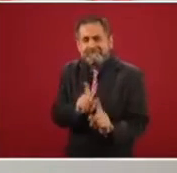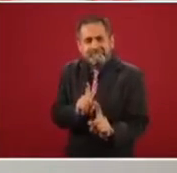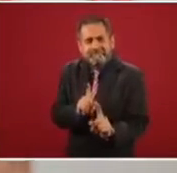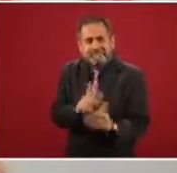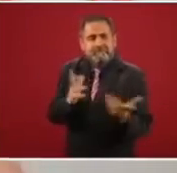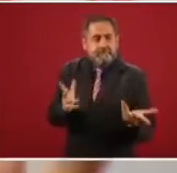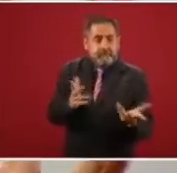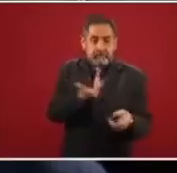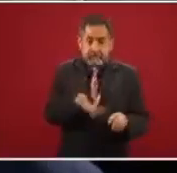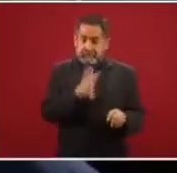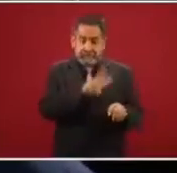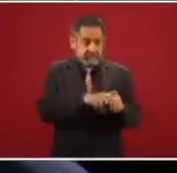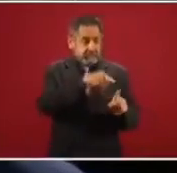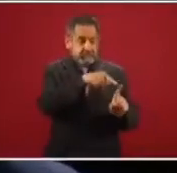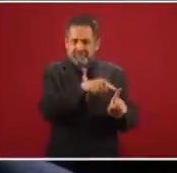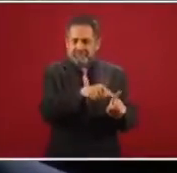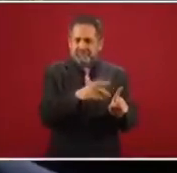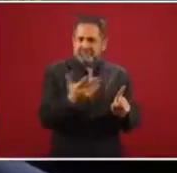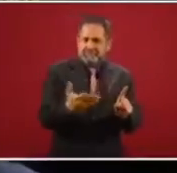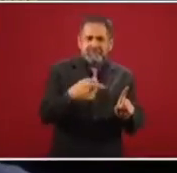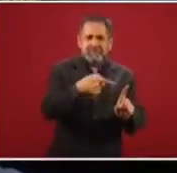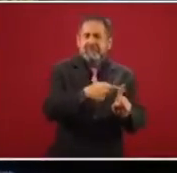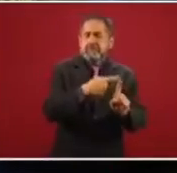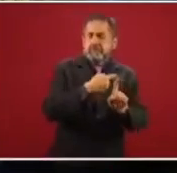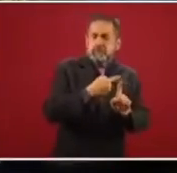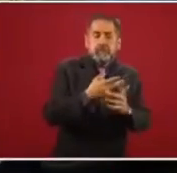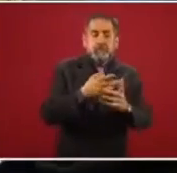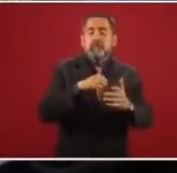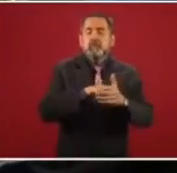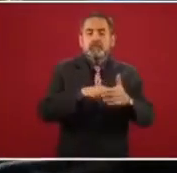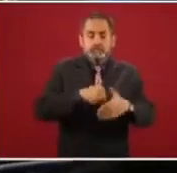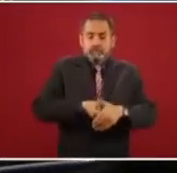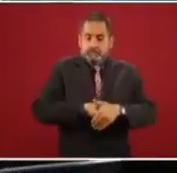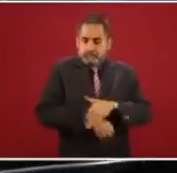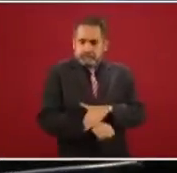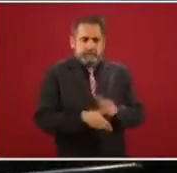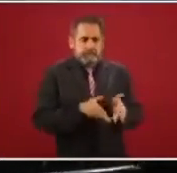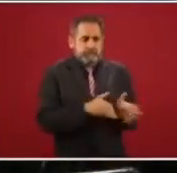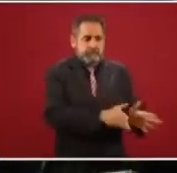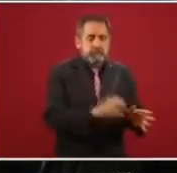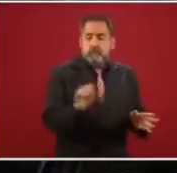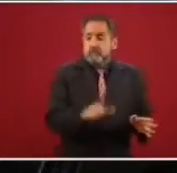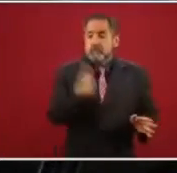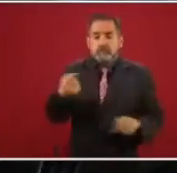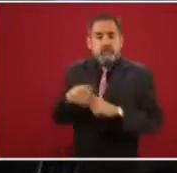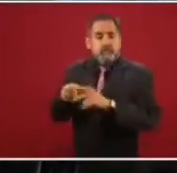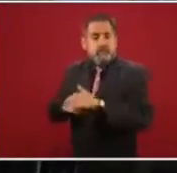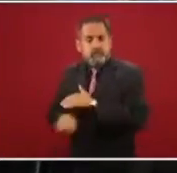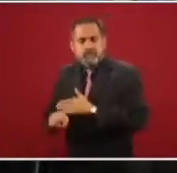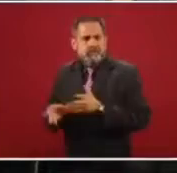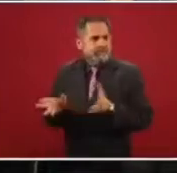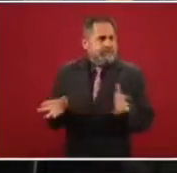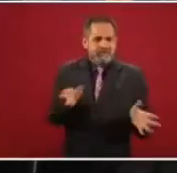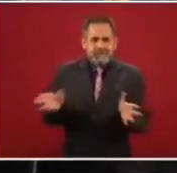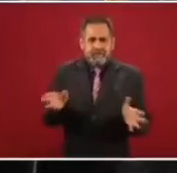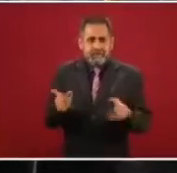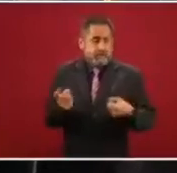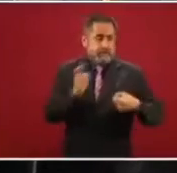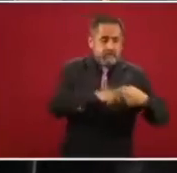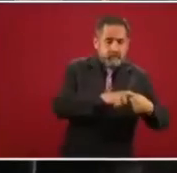un hospital que está atendiendo partos en un lugar y otro en otro lugar para población no derechohabiente